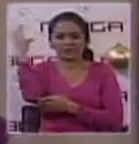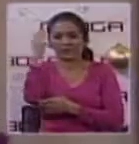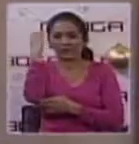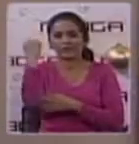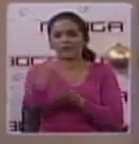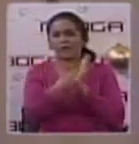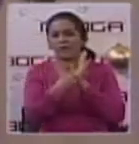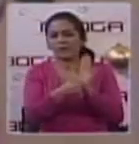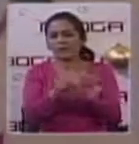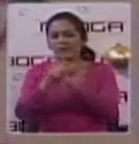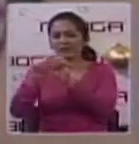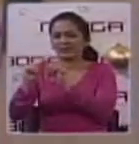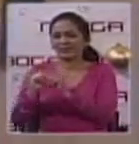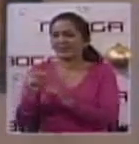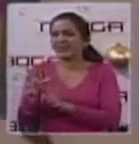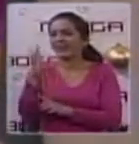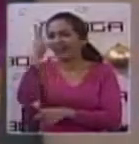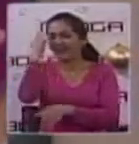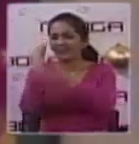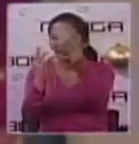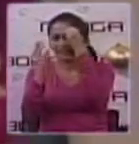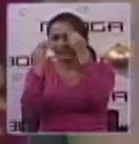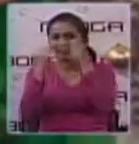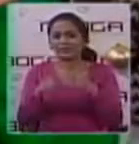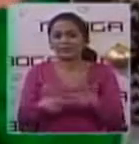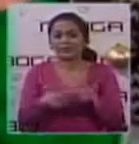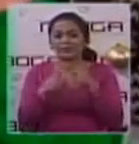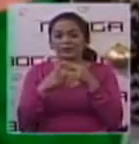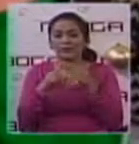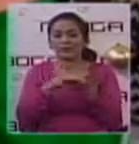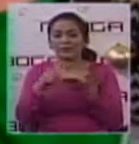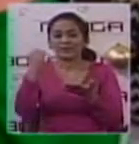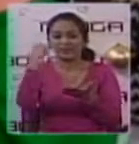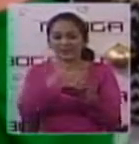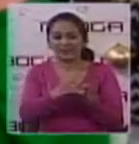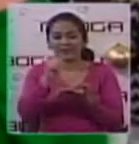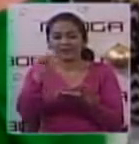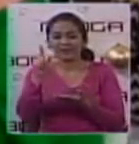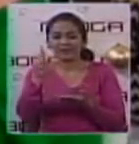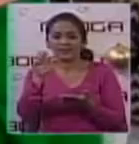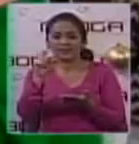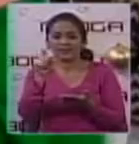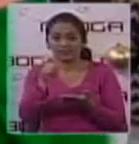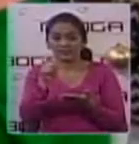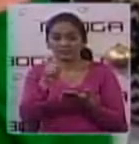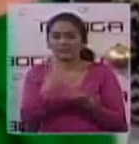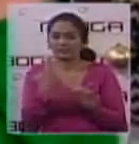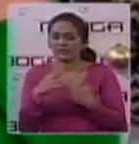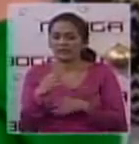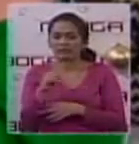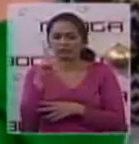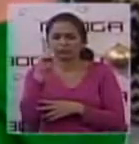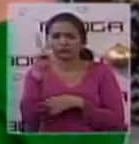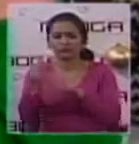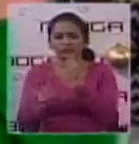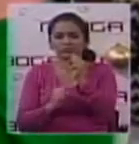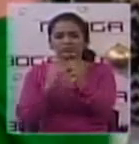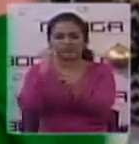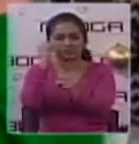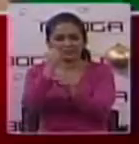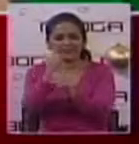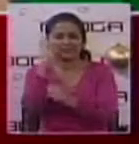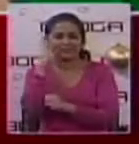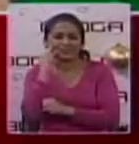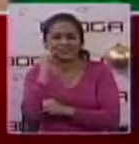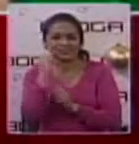acá hasta este punto que comienza con mi marca que se llama alex polo y ya voy dos años presentando en designer book mis últimas